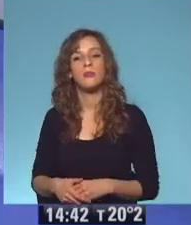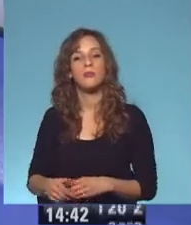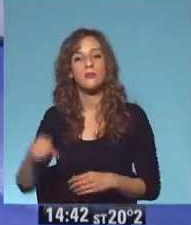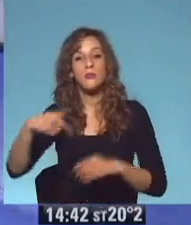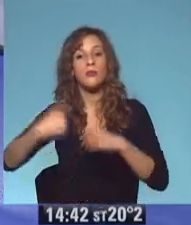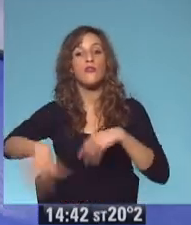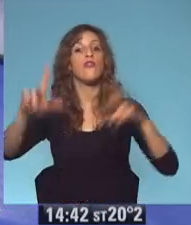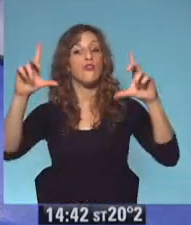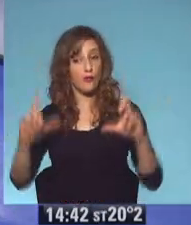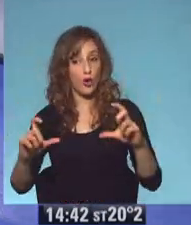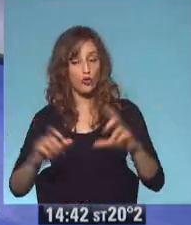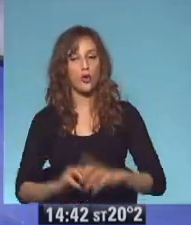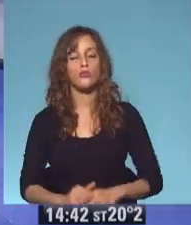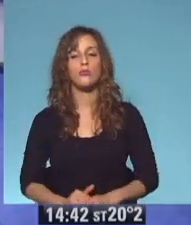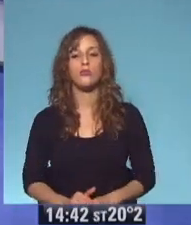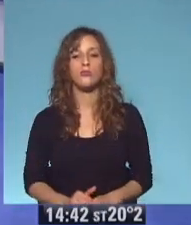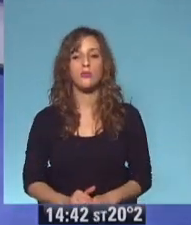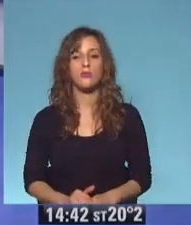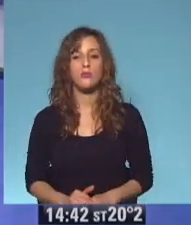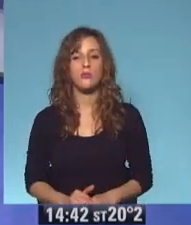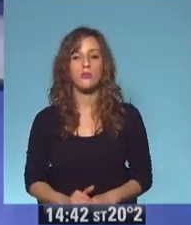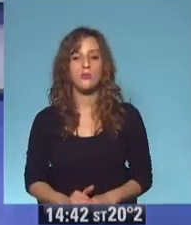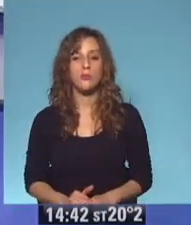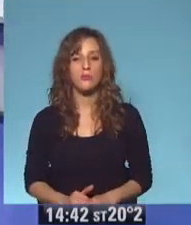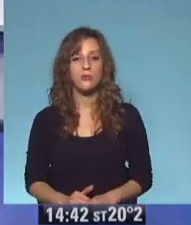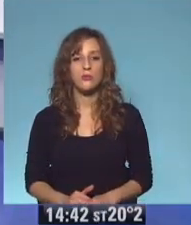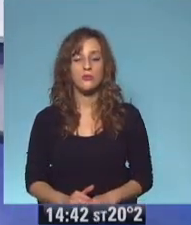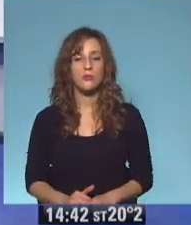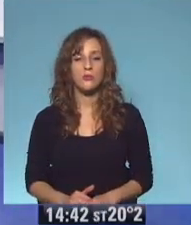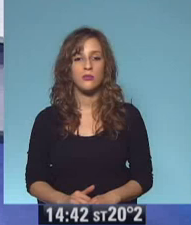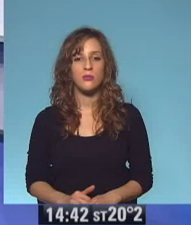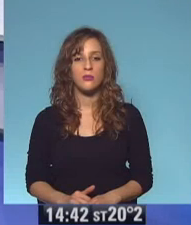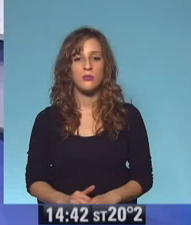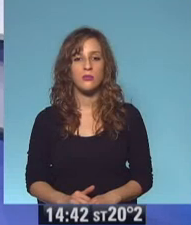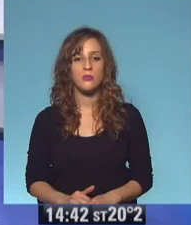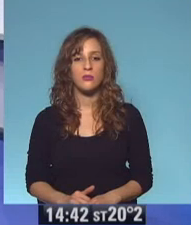va. Maga, pose 1. Nuria, pose 2. Y yo, a ver qué hago.